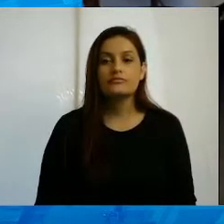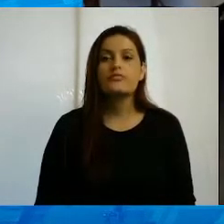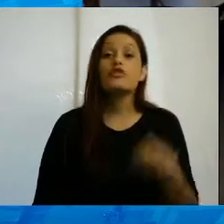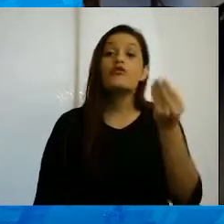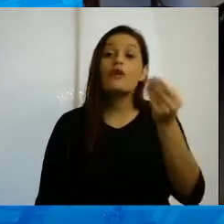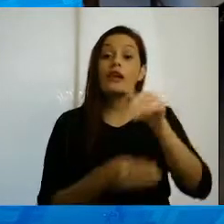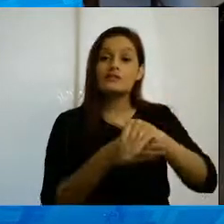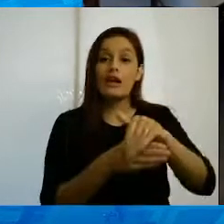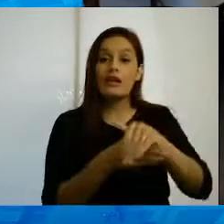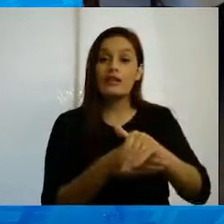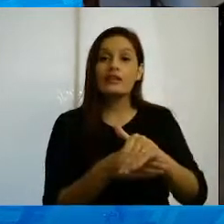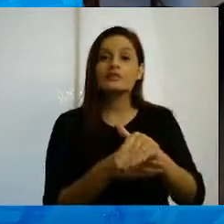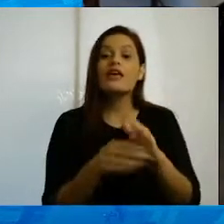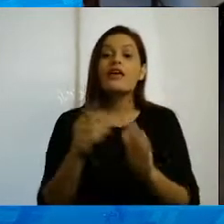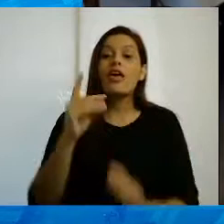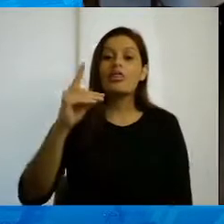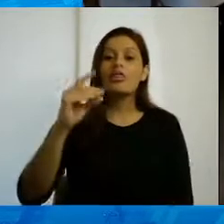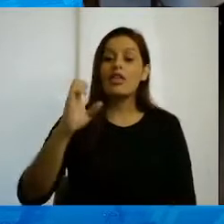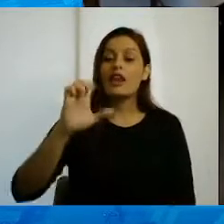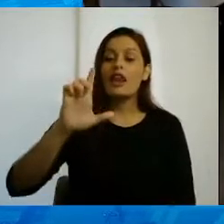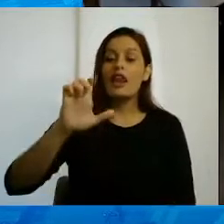Buenas tardes, delegada.